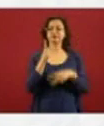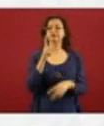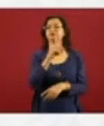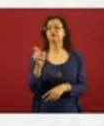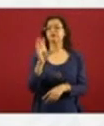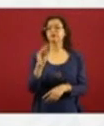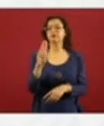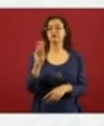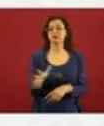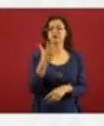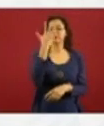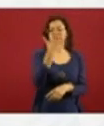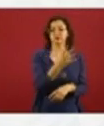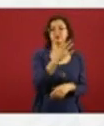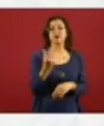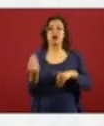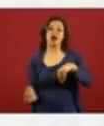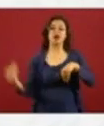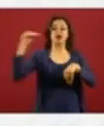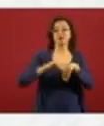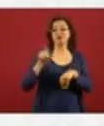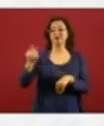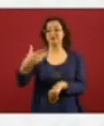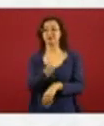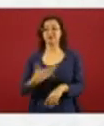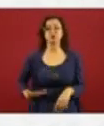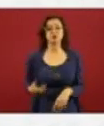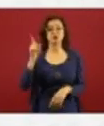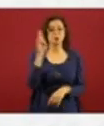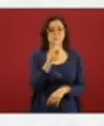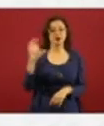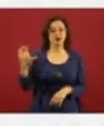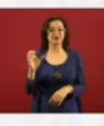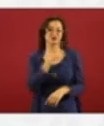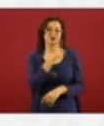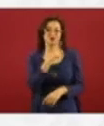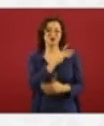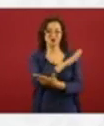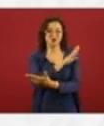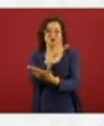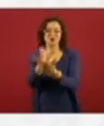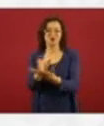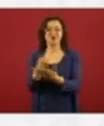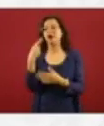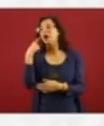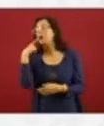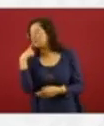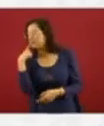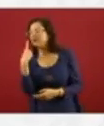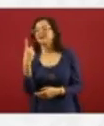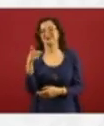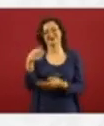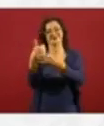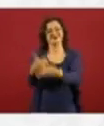y ahí no cuento la que hizo el señor presidente en Baja California, que nos ayudó a